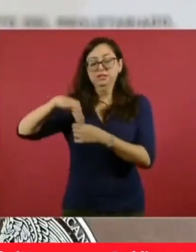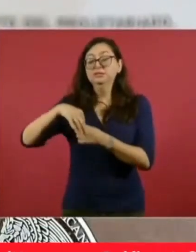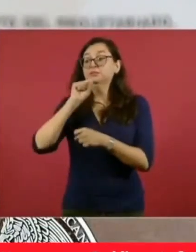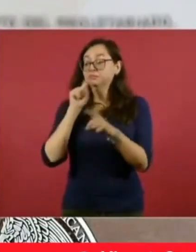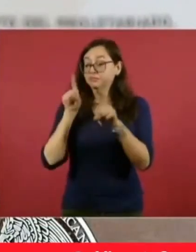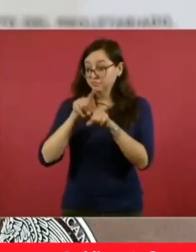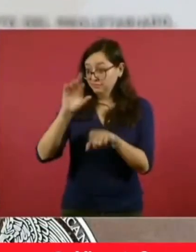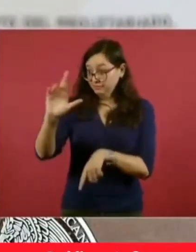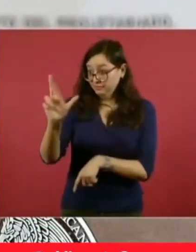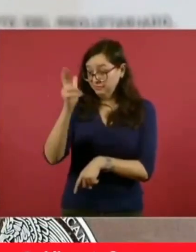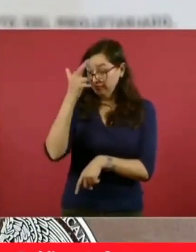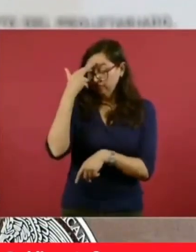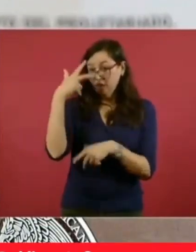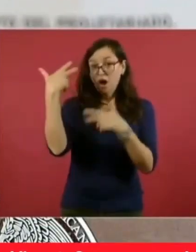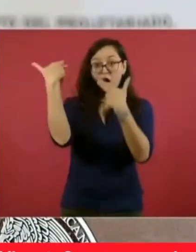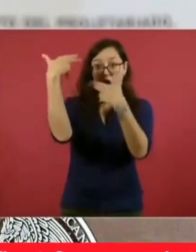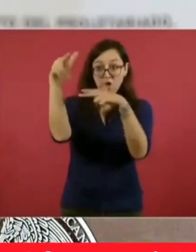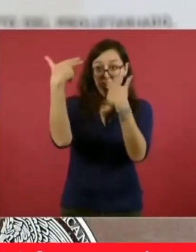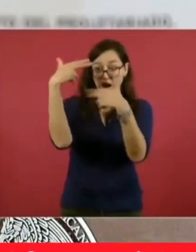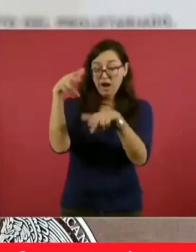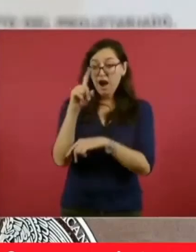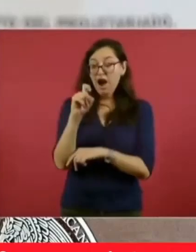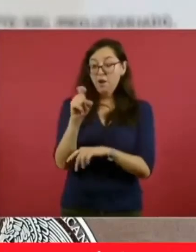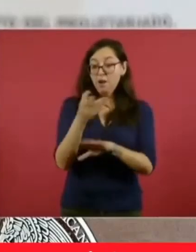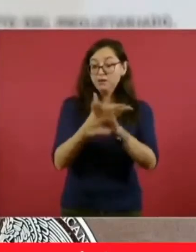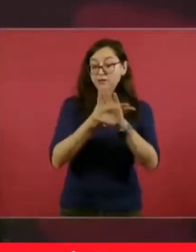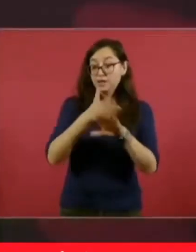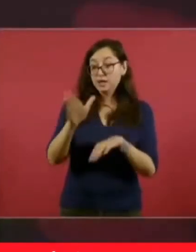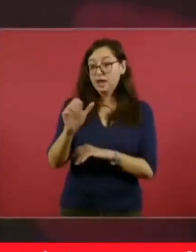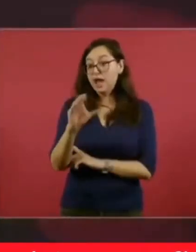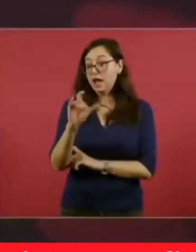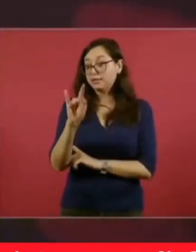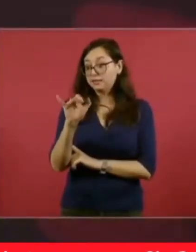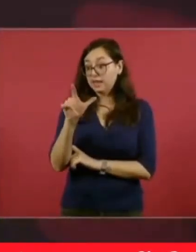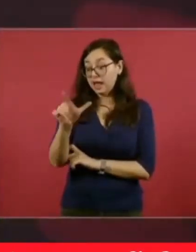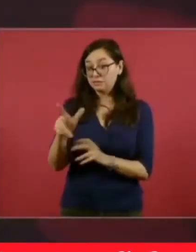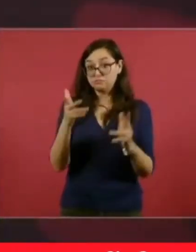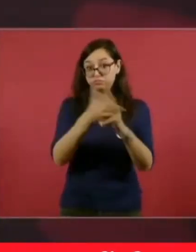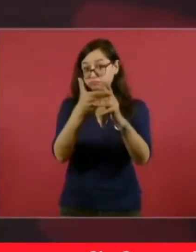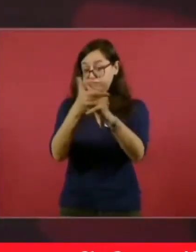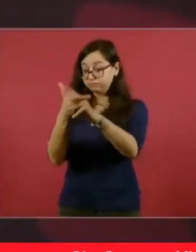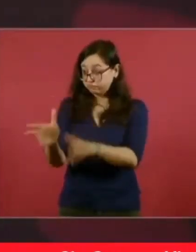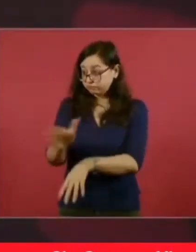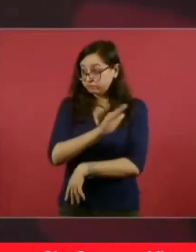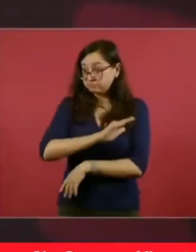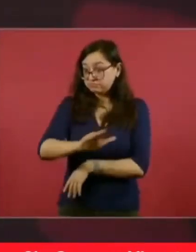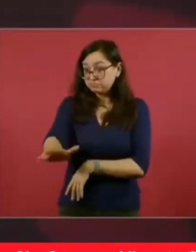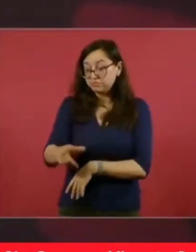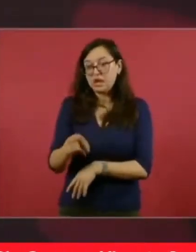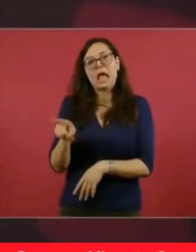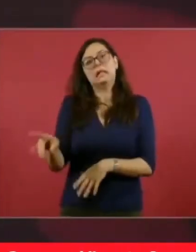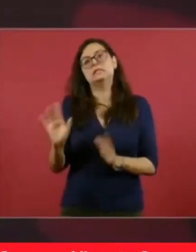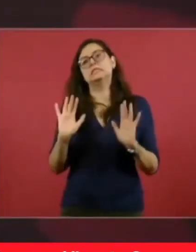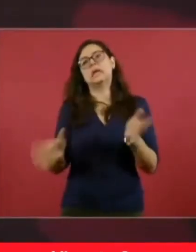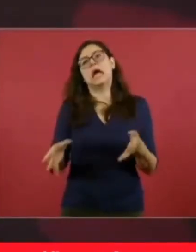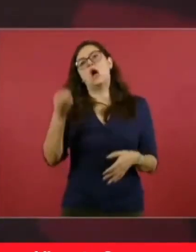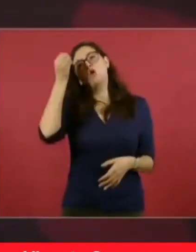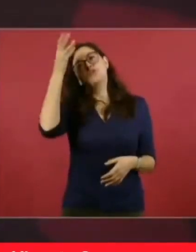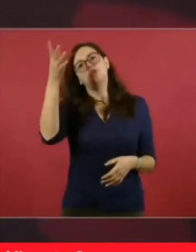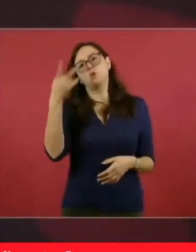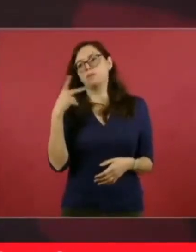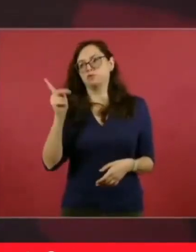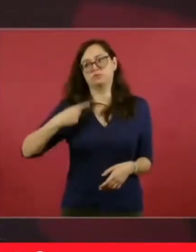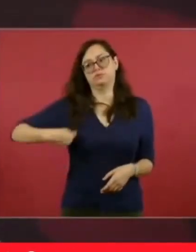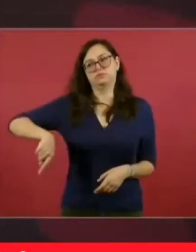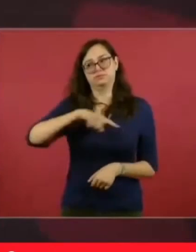Aguas Blancas y Acteal. A él ya se le olvidaron, pero a nosotros no, el pueblo no olvida. Zedillo hace unos meses, en un foro en Chicago,